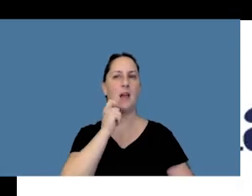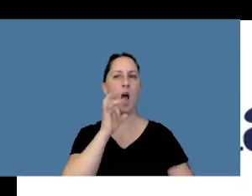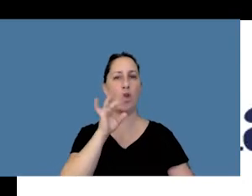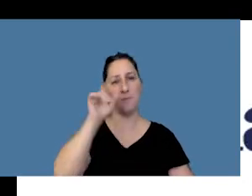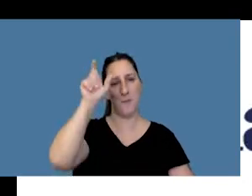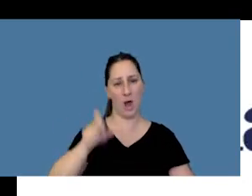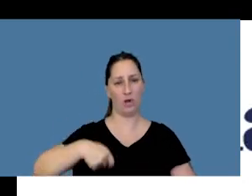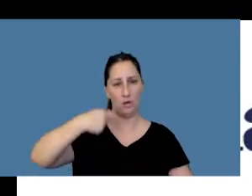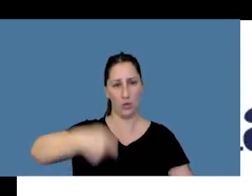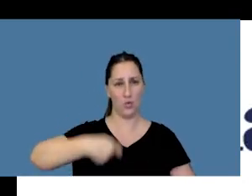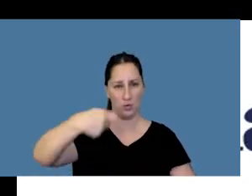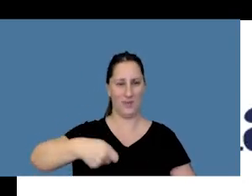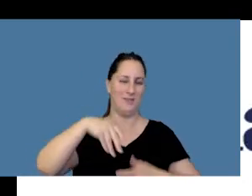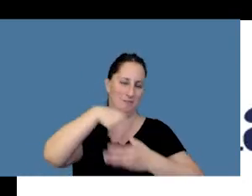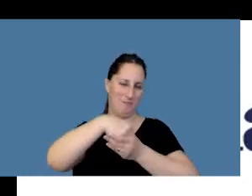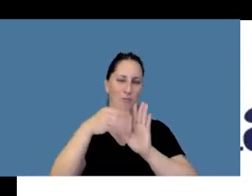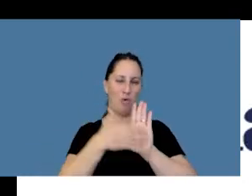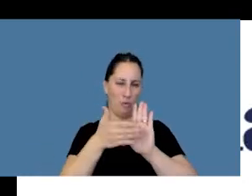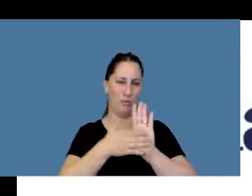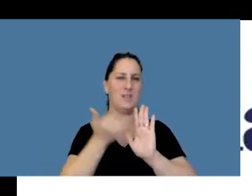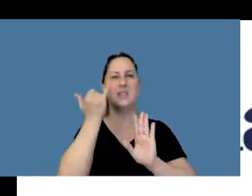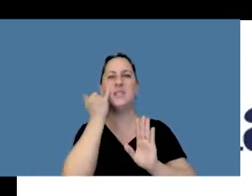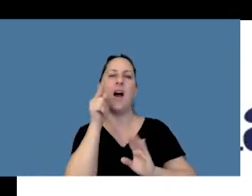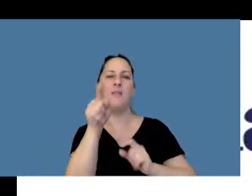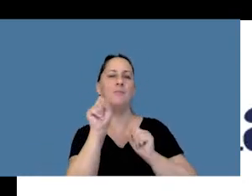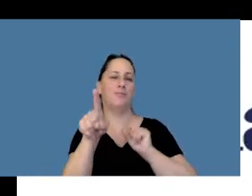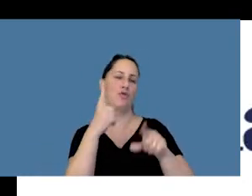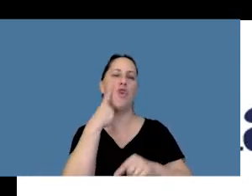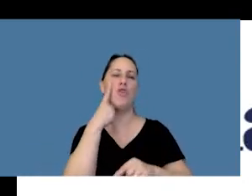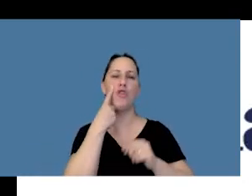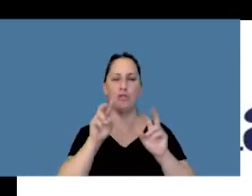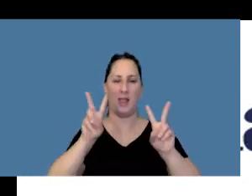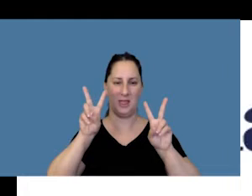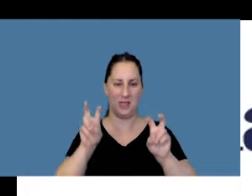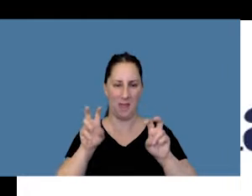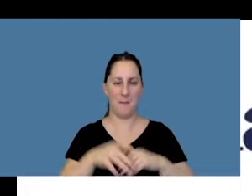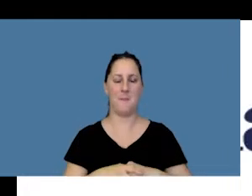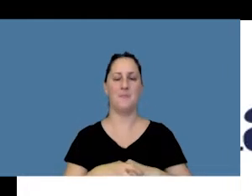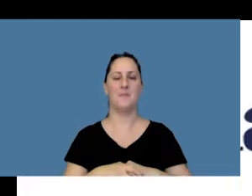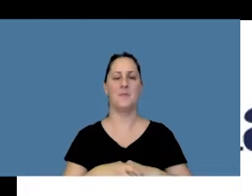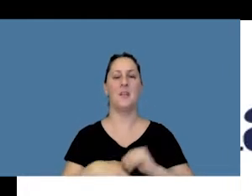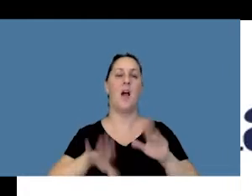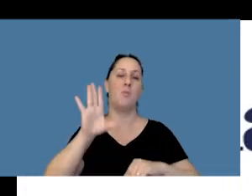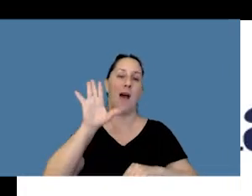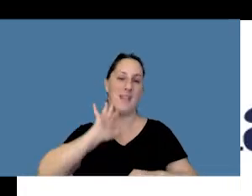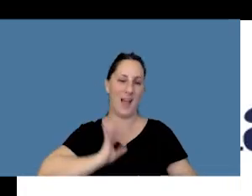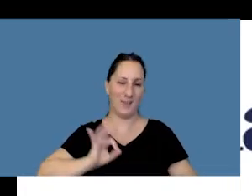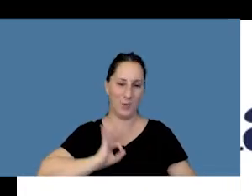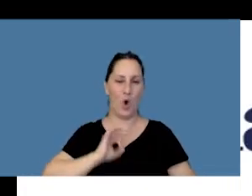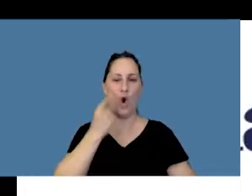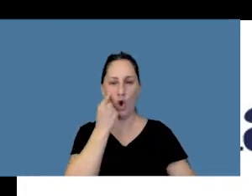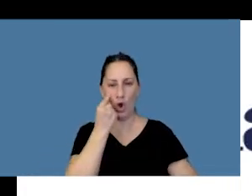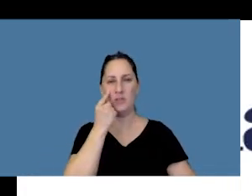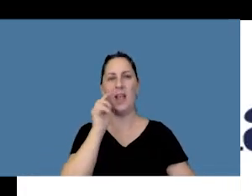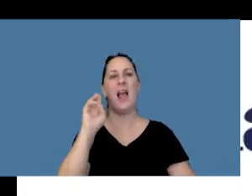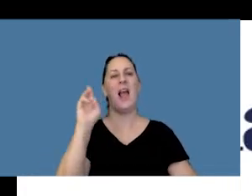muchos de ustedes ya son más que familiares, ¿no?, con el tema. Van a recordar, los más históricos, que bueno, este régimen